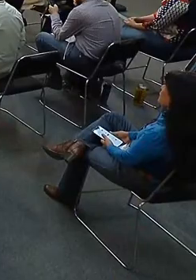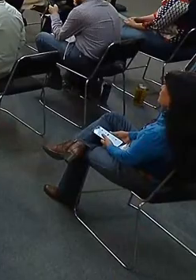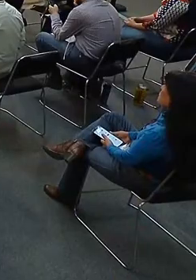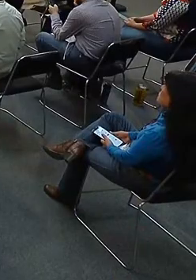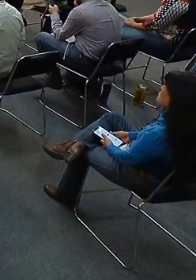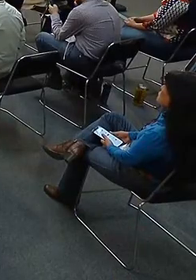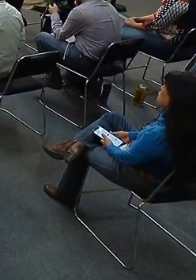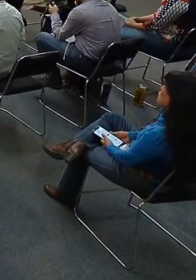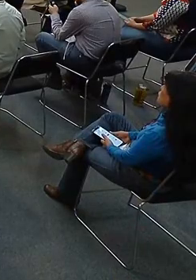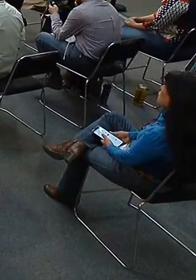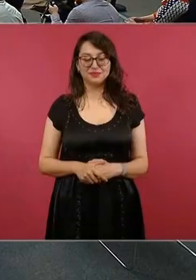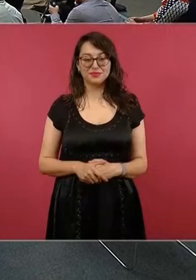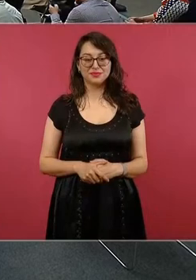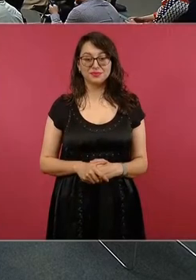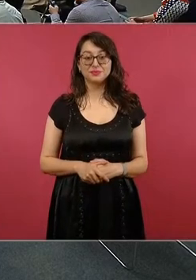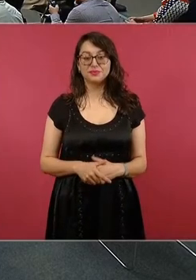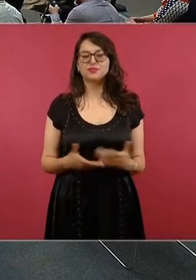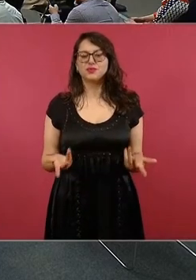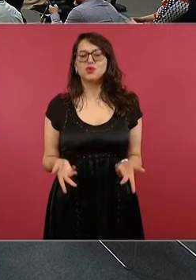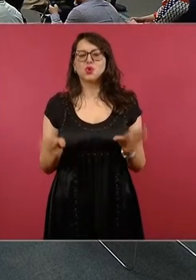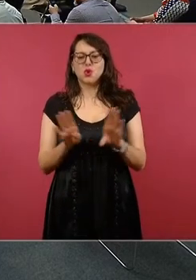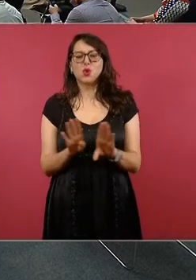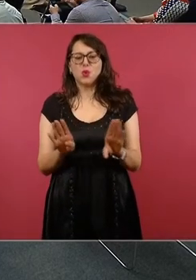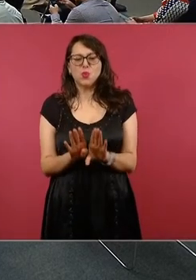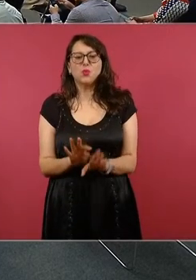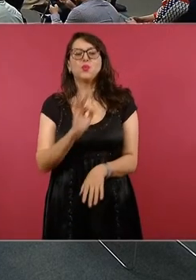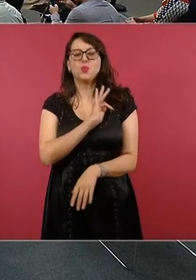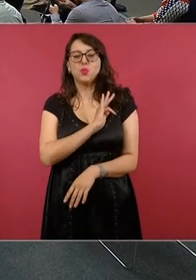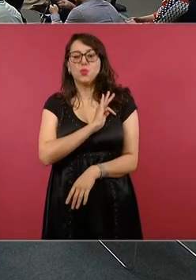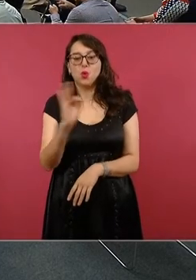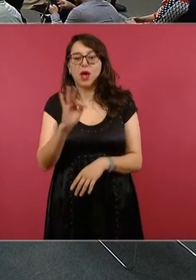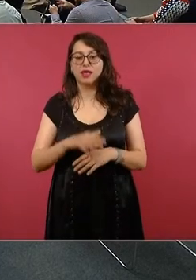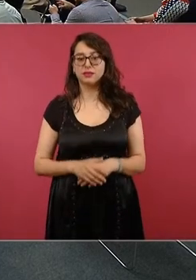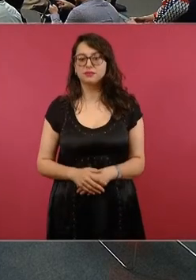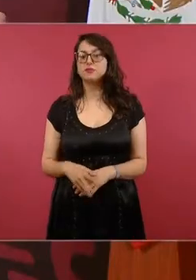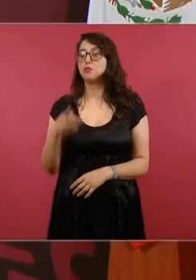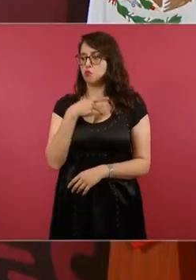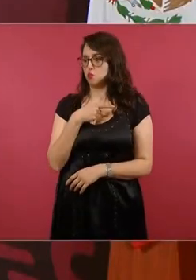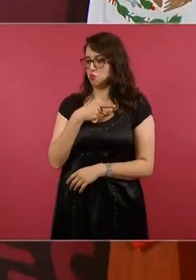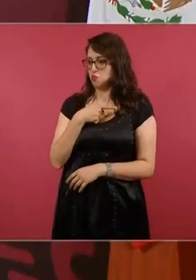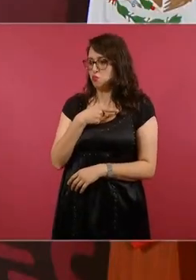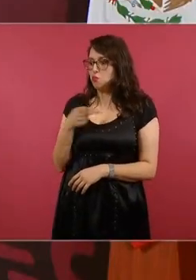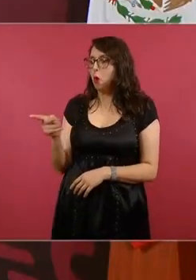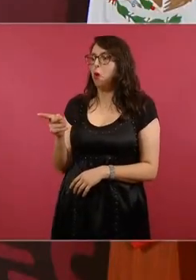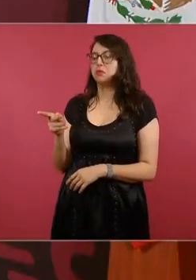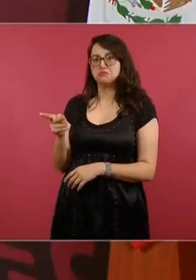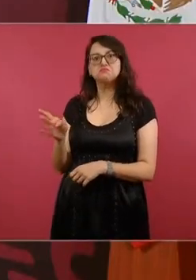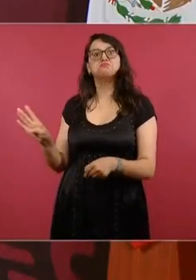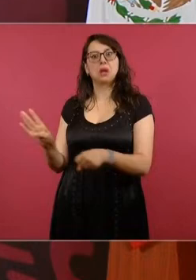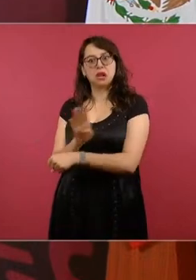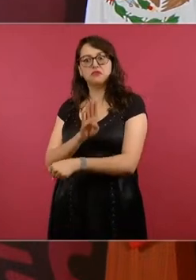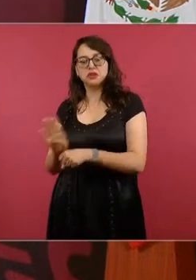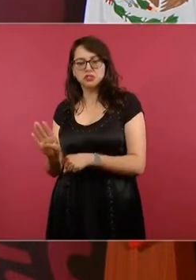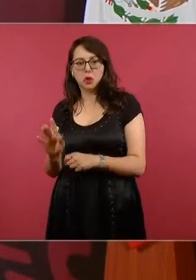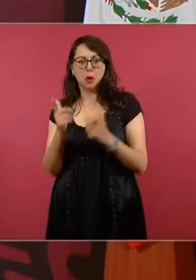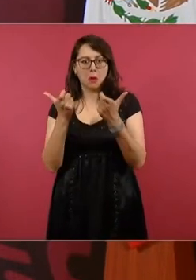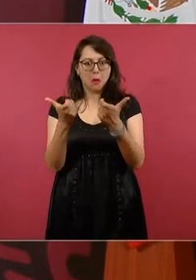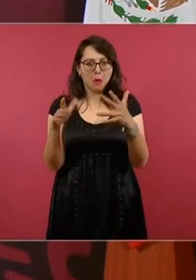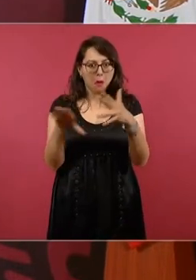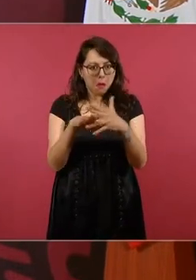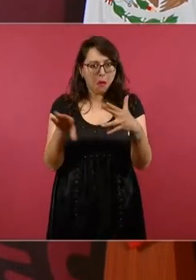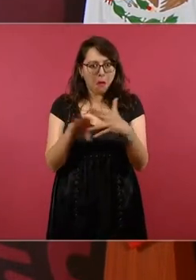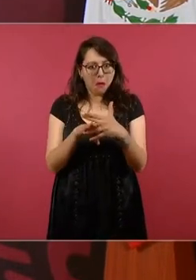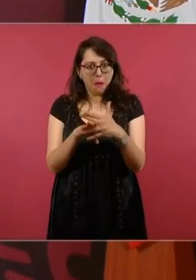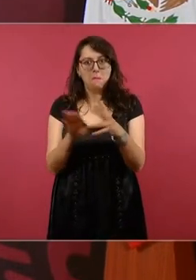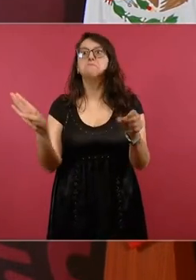Que le vaya bien a los de abajo y les va bien también a los de arriba y a los de en medio y a todos,